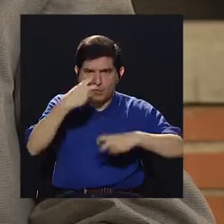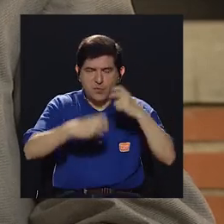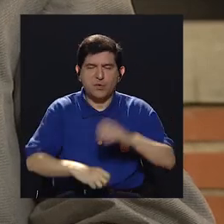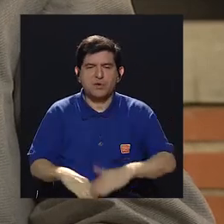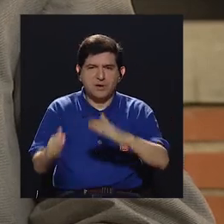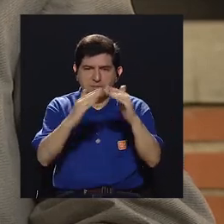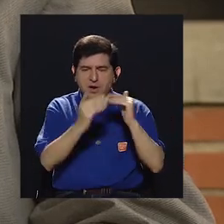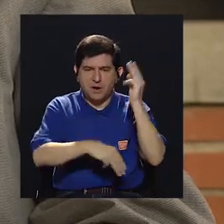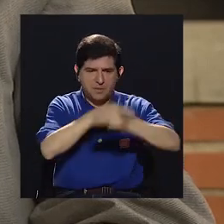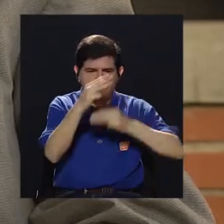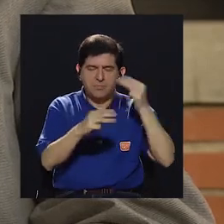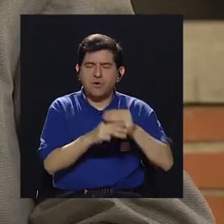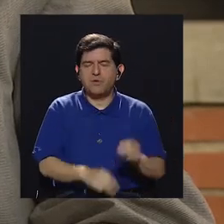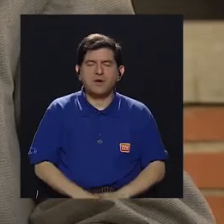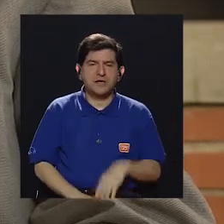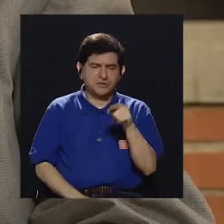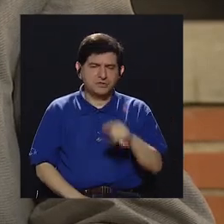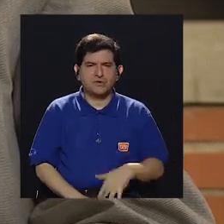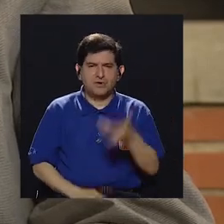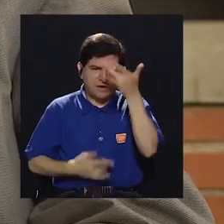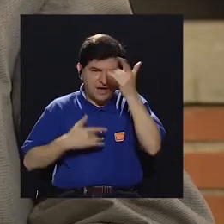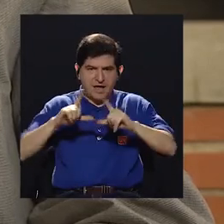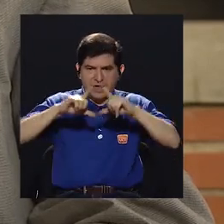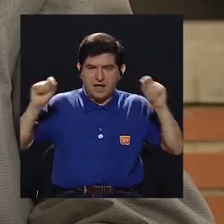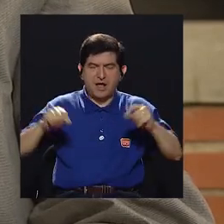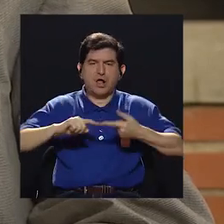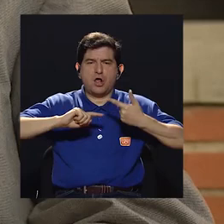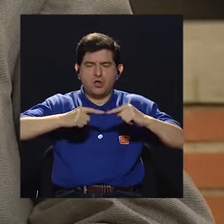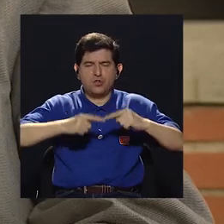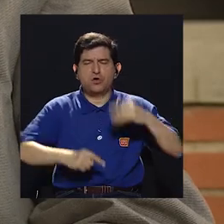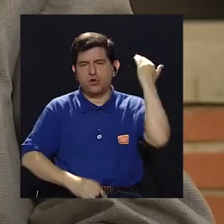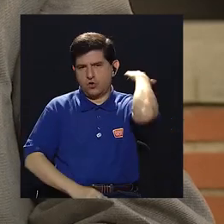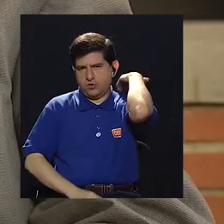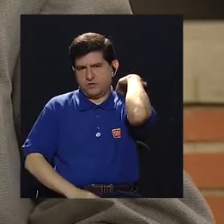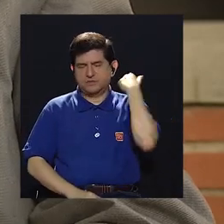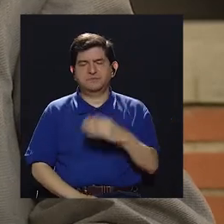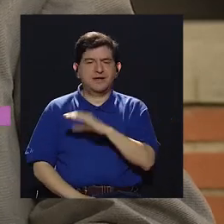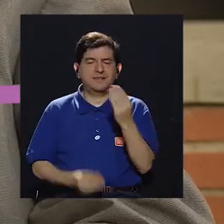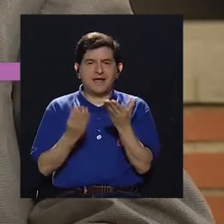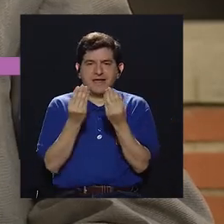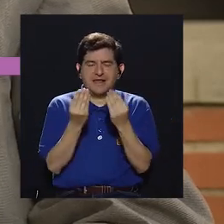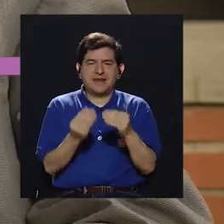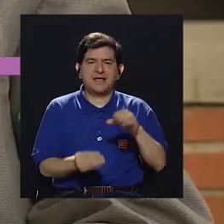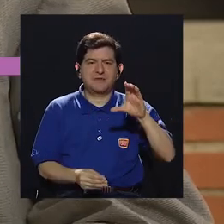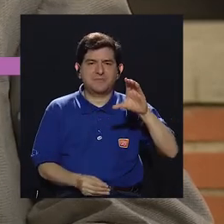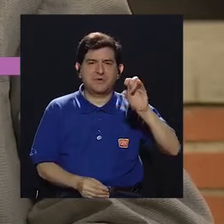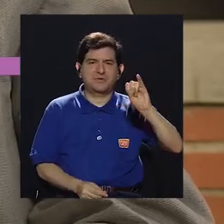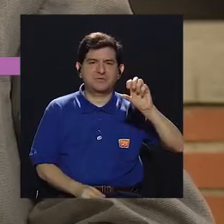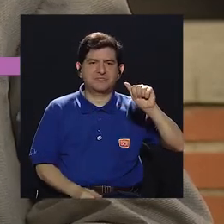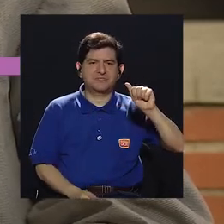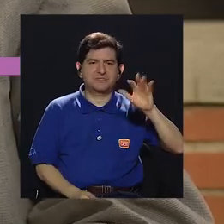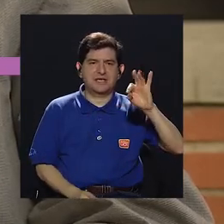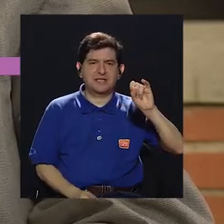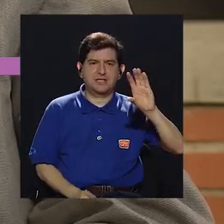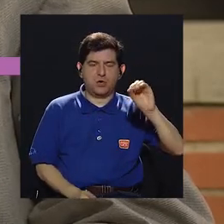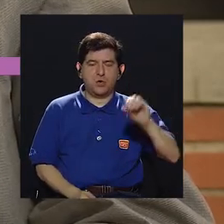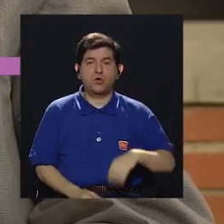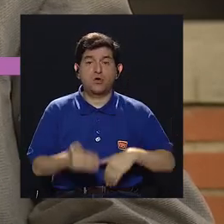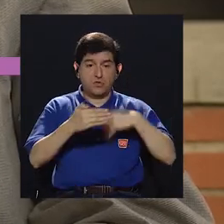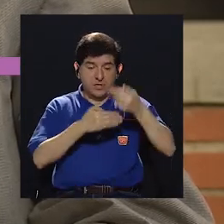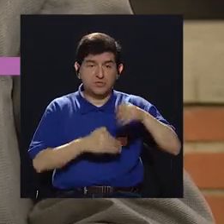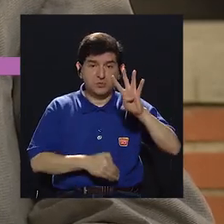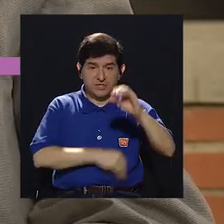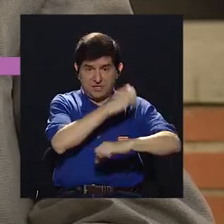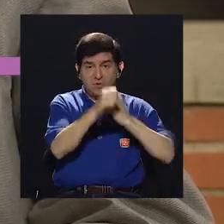padecimiento por el cual la población mundial está incapacitado son por dolores de espalda y ciática. O sea que eso lo padece todo el mundo después de los 40